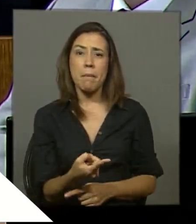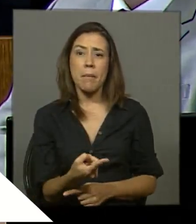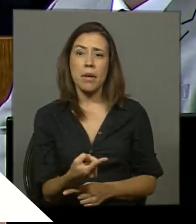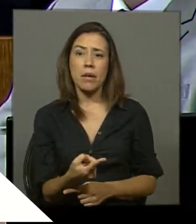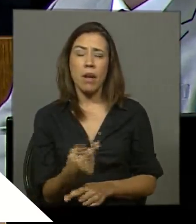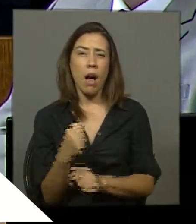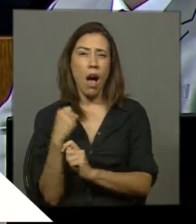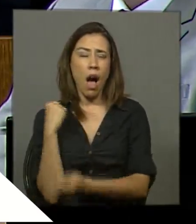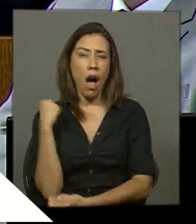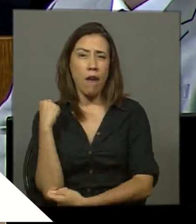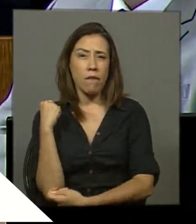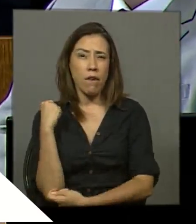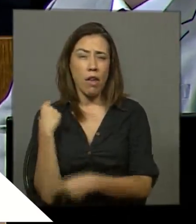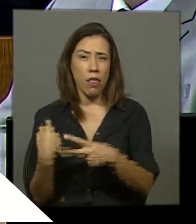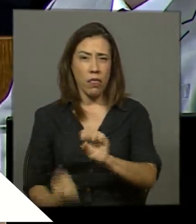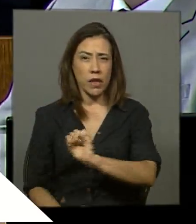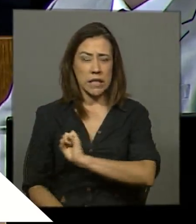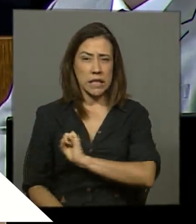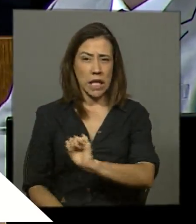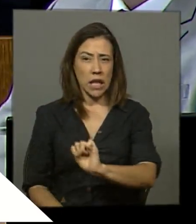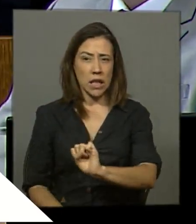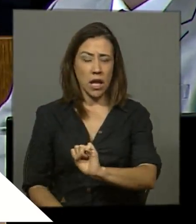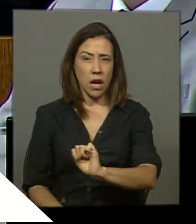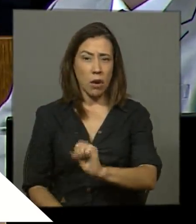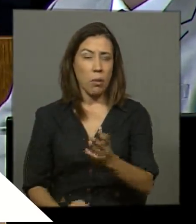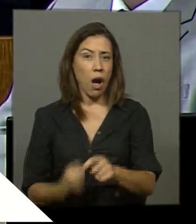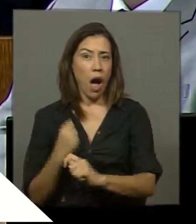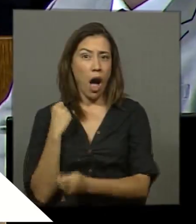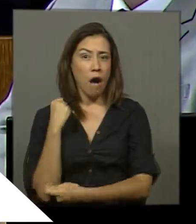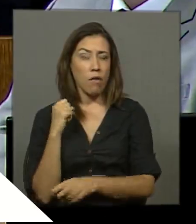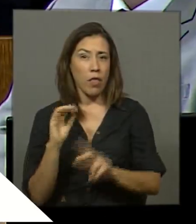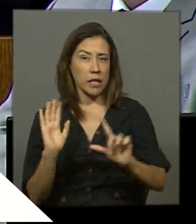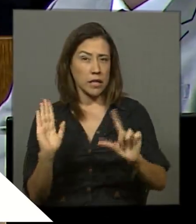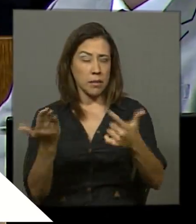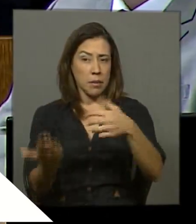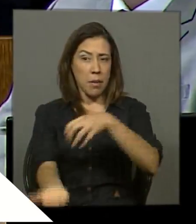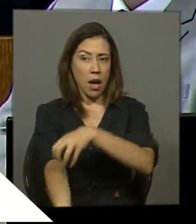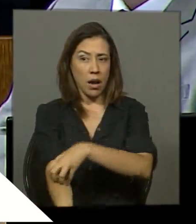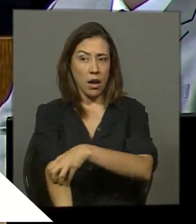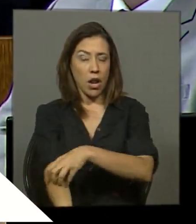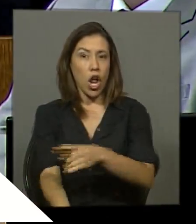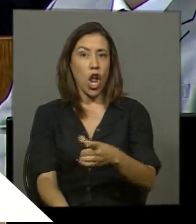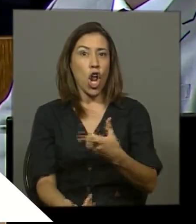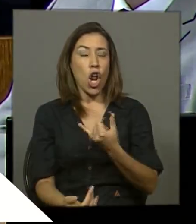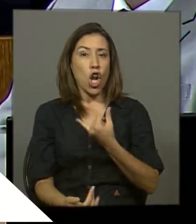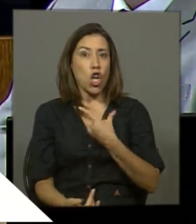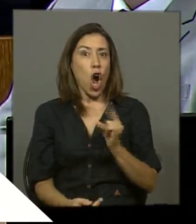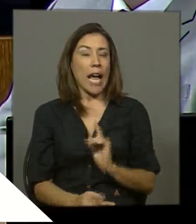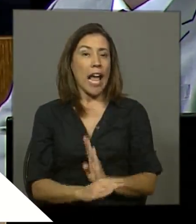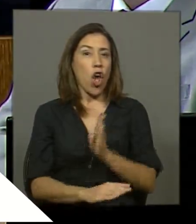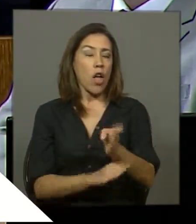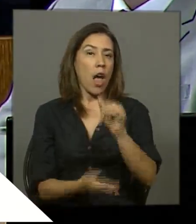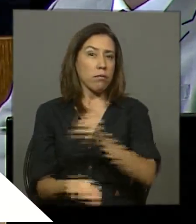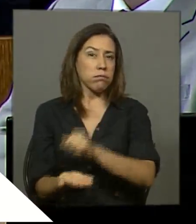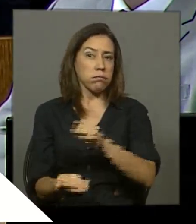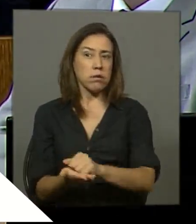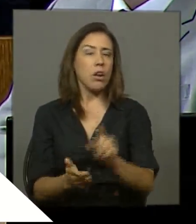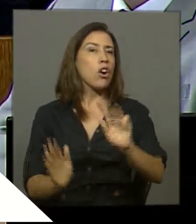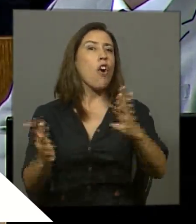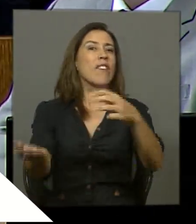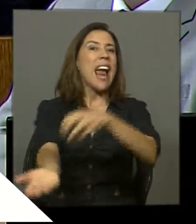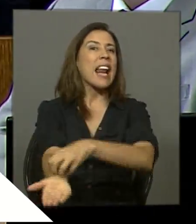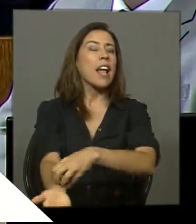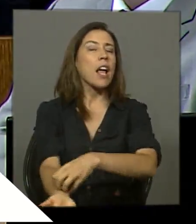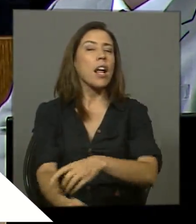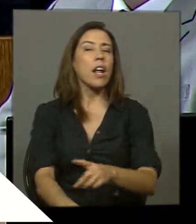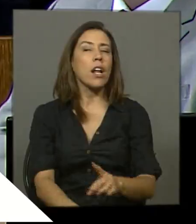a un abogado de Santiago porque los abogados de la séptima región no quisieron alegar de la novena región no